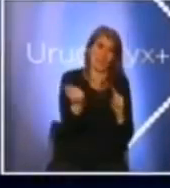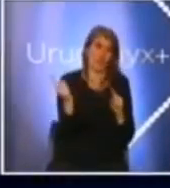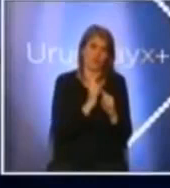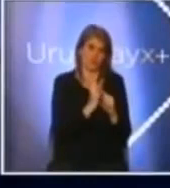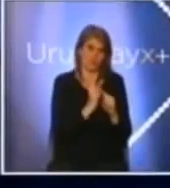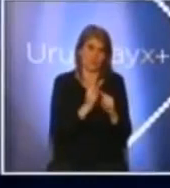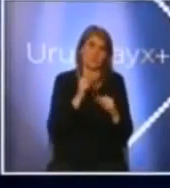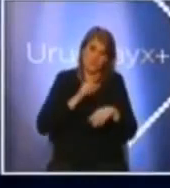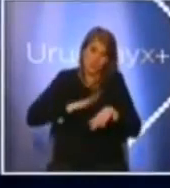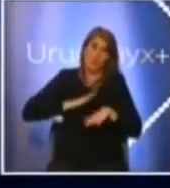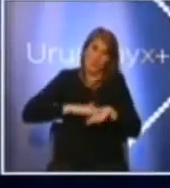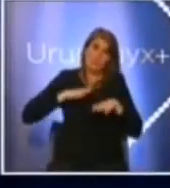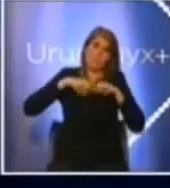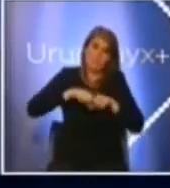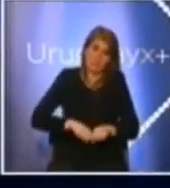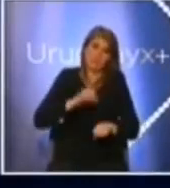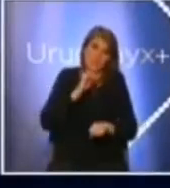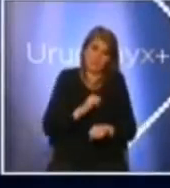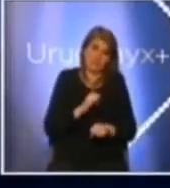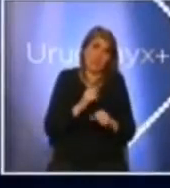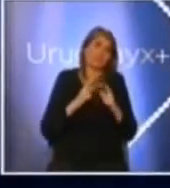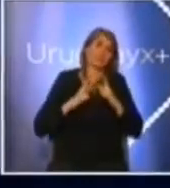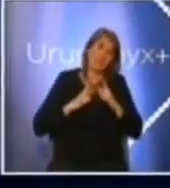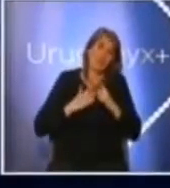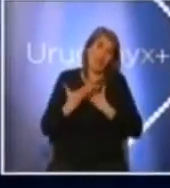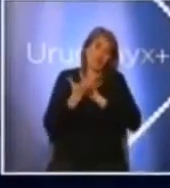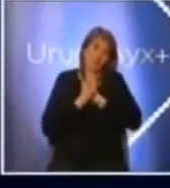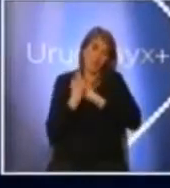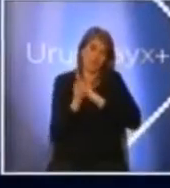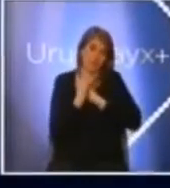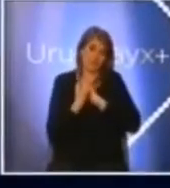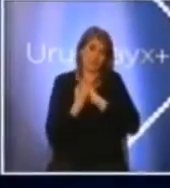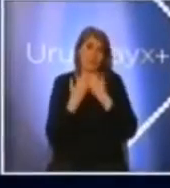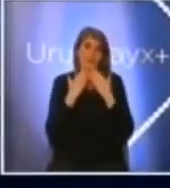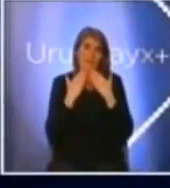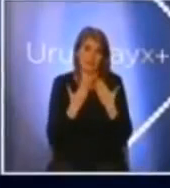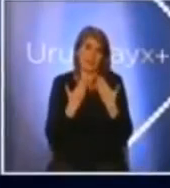tarea nos comprometemos y contamos con todos ustedes. Muchas gracias.